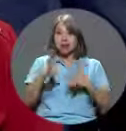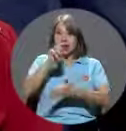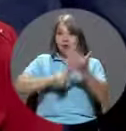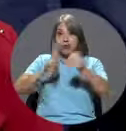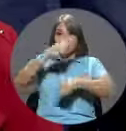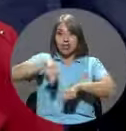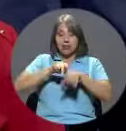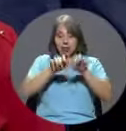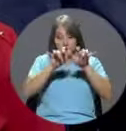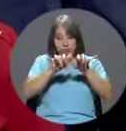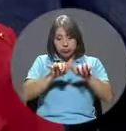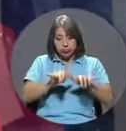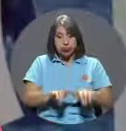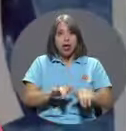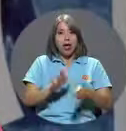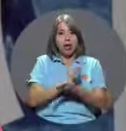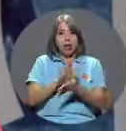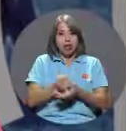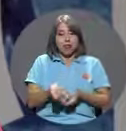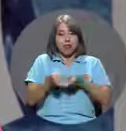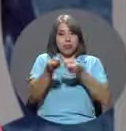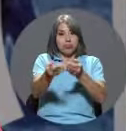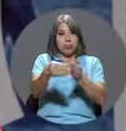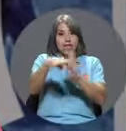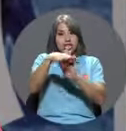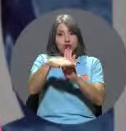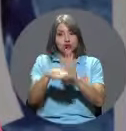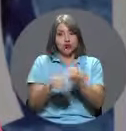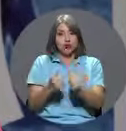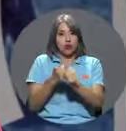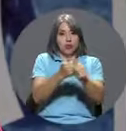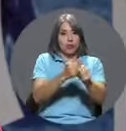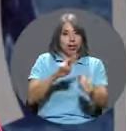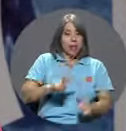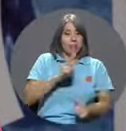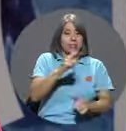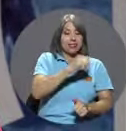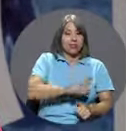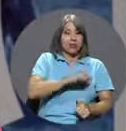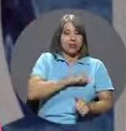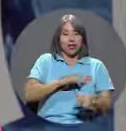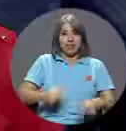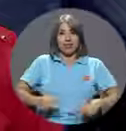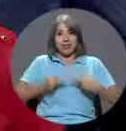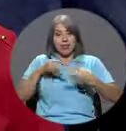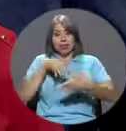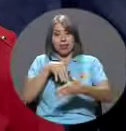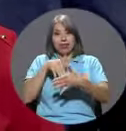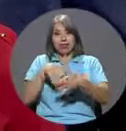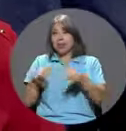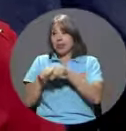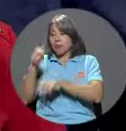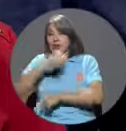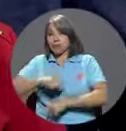se emitió una circular de instrucción por parte de la rectoría, la vicerrectoría de vida estudiantil en junio de este